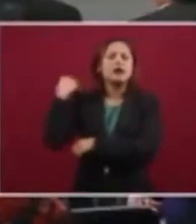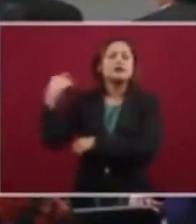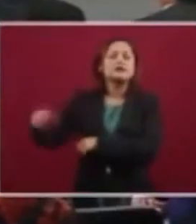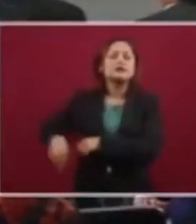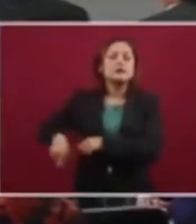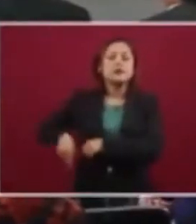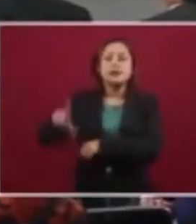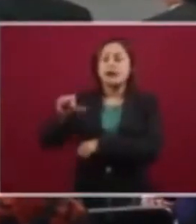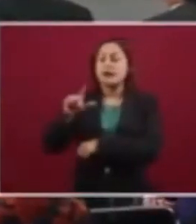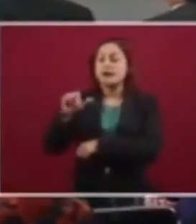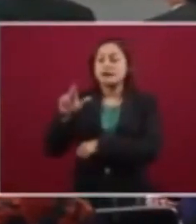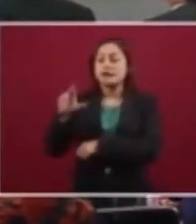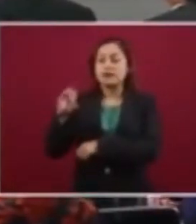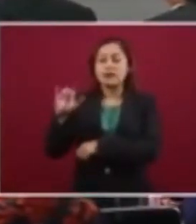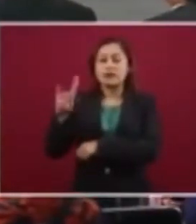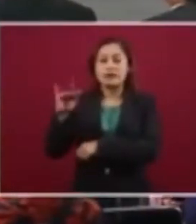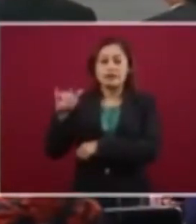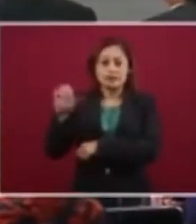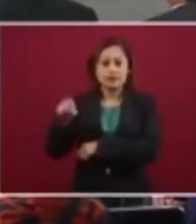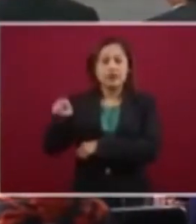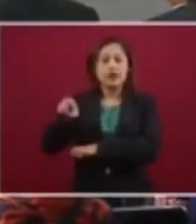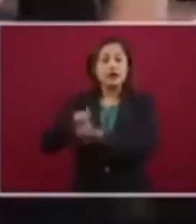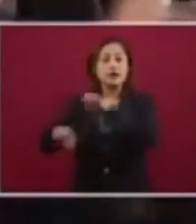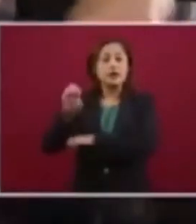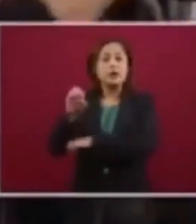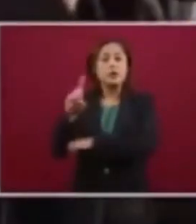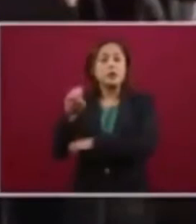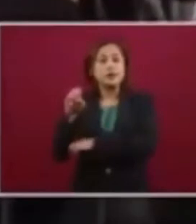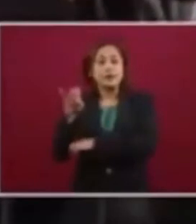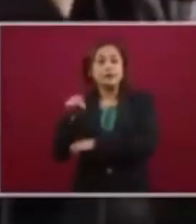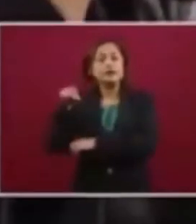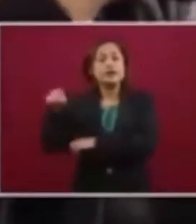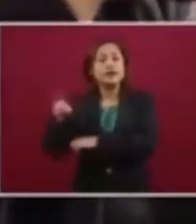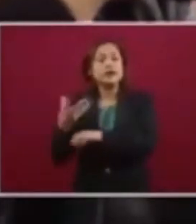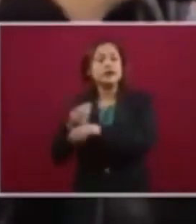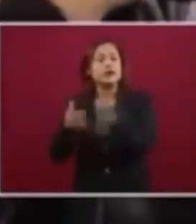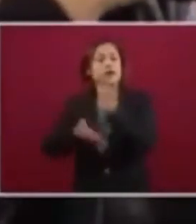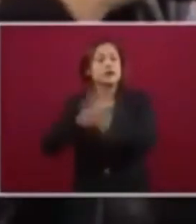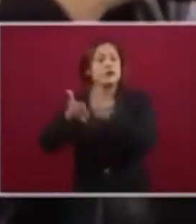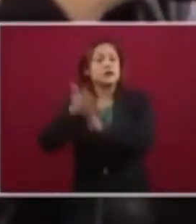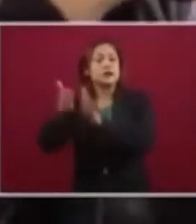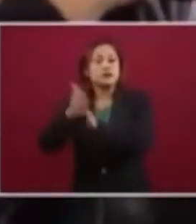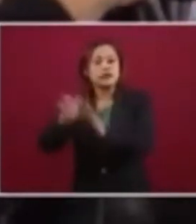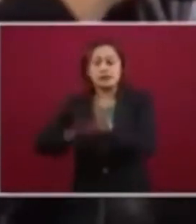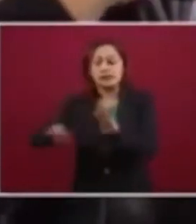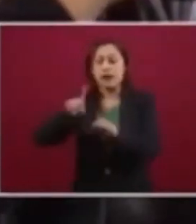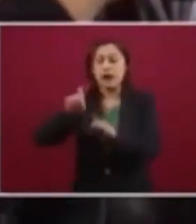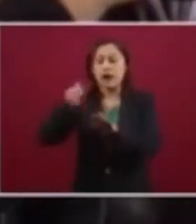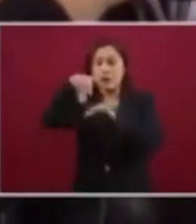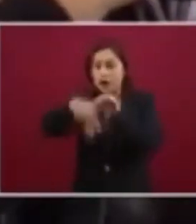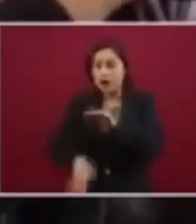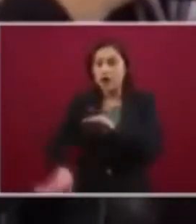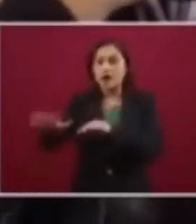que usted la puede ubicar por los escándalos de corrupción en toda